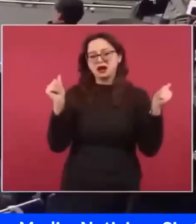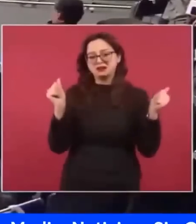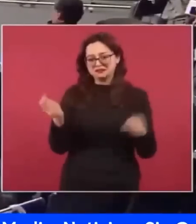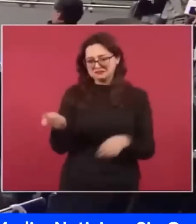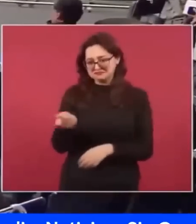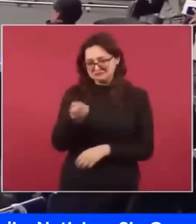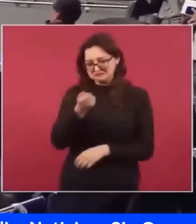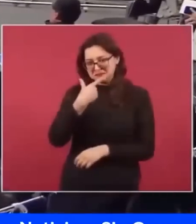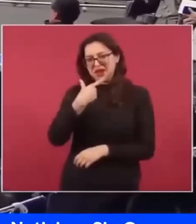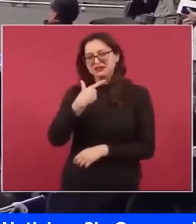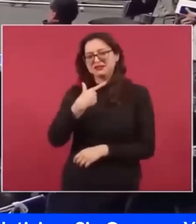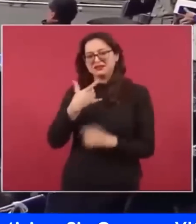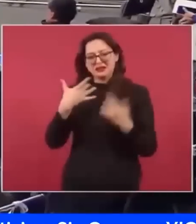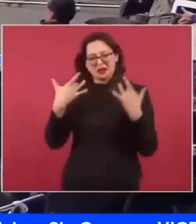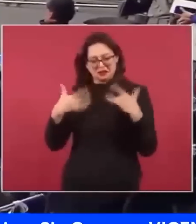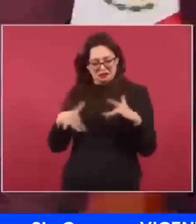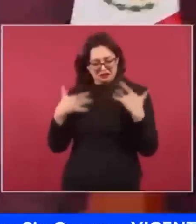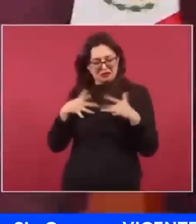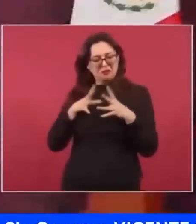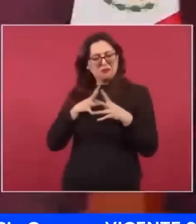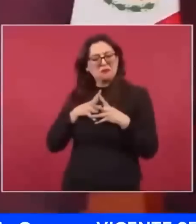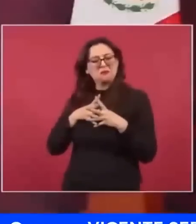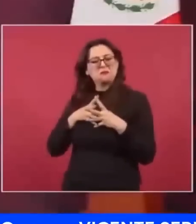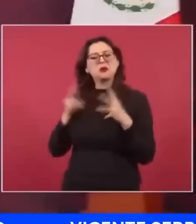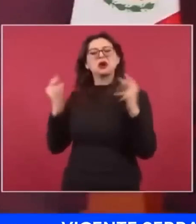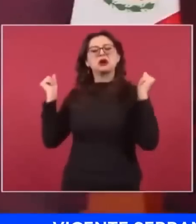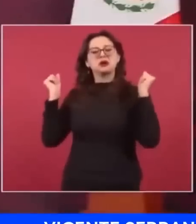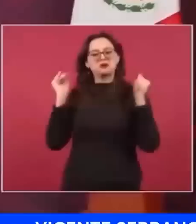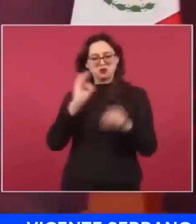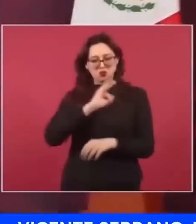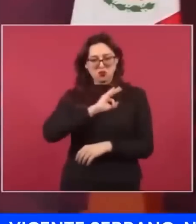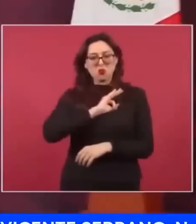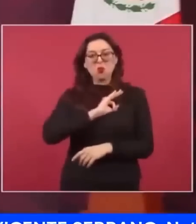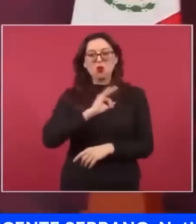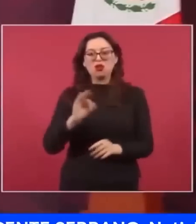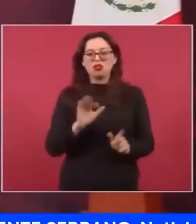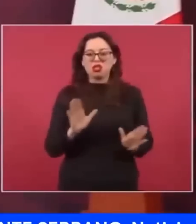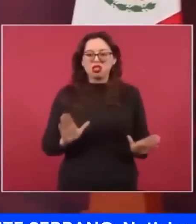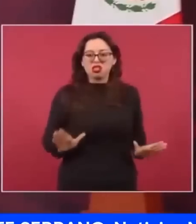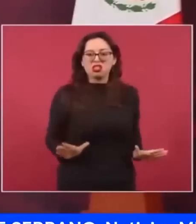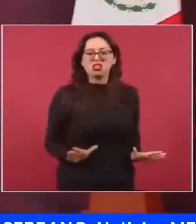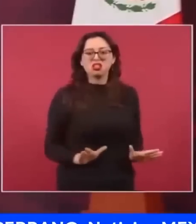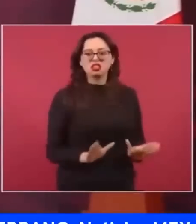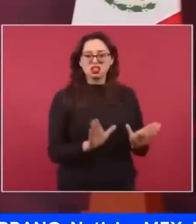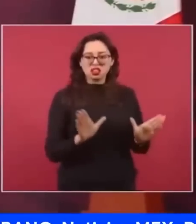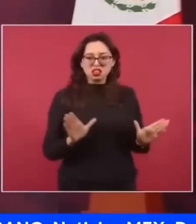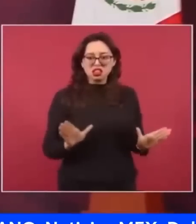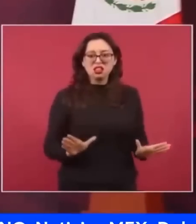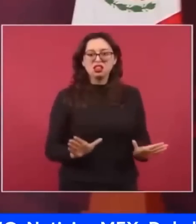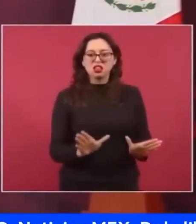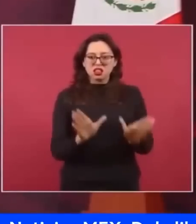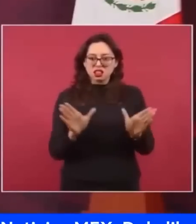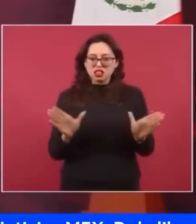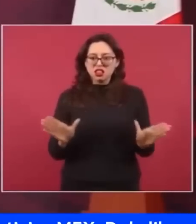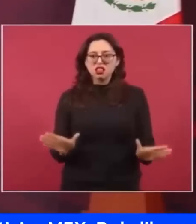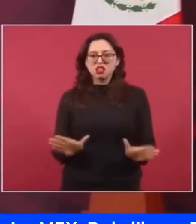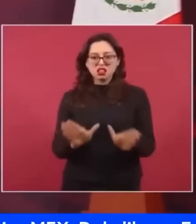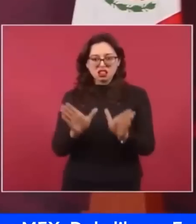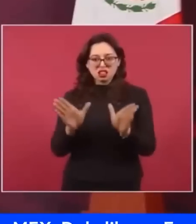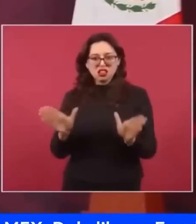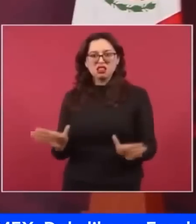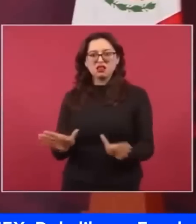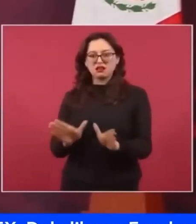empastíllate para que no tengas dolor. Y también hay sociedades